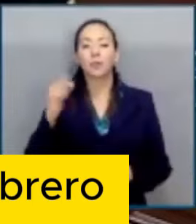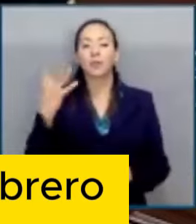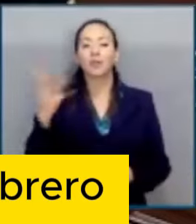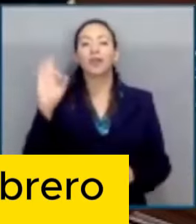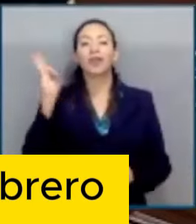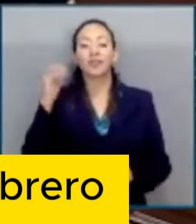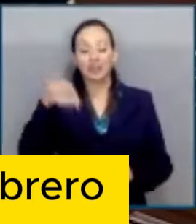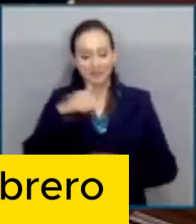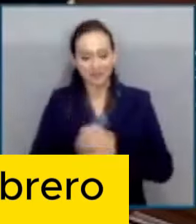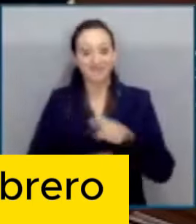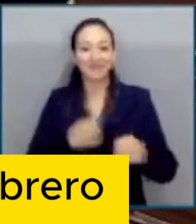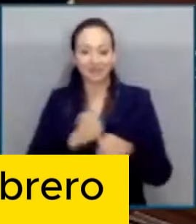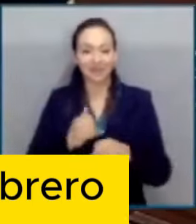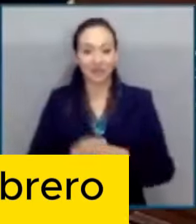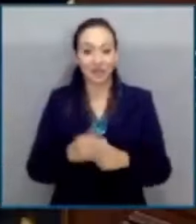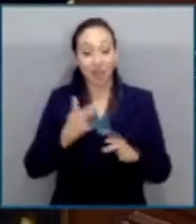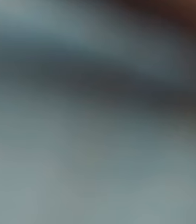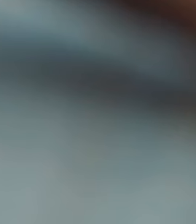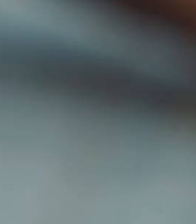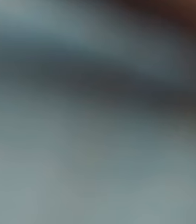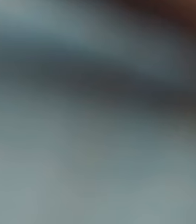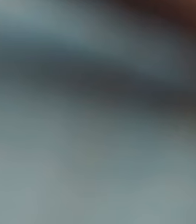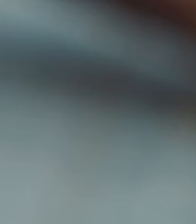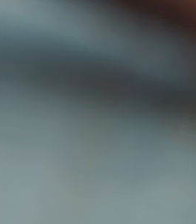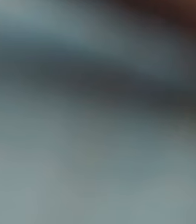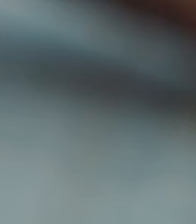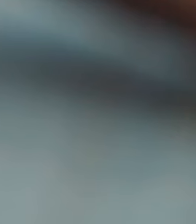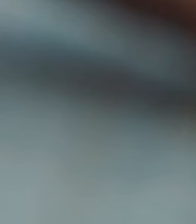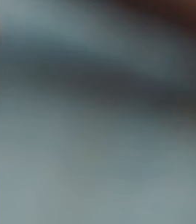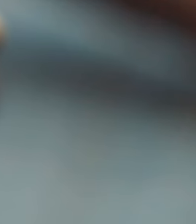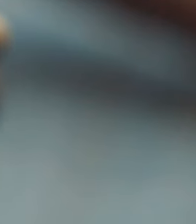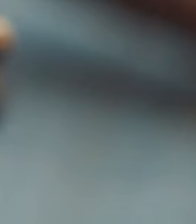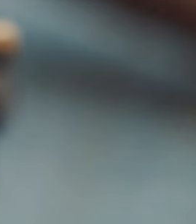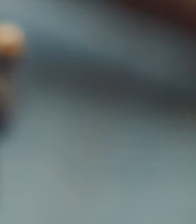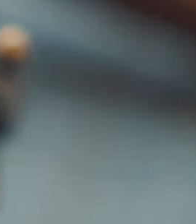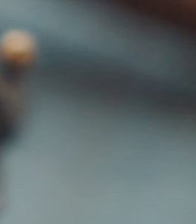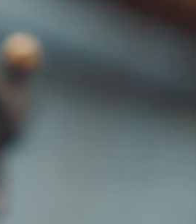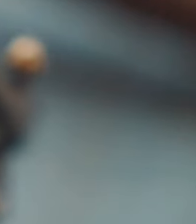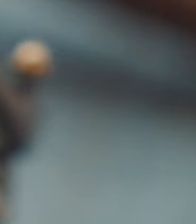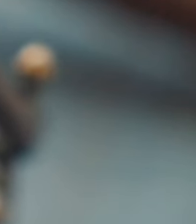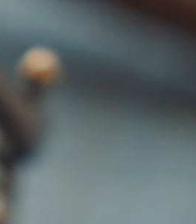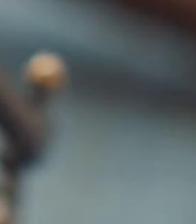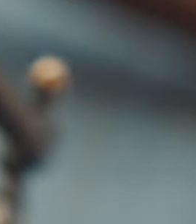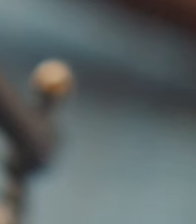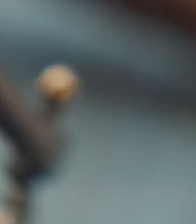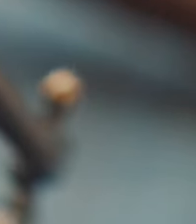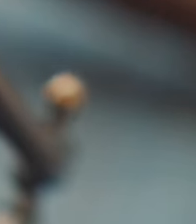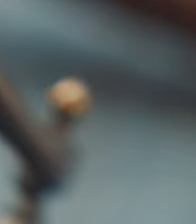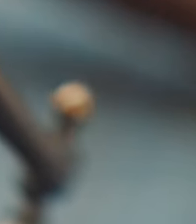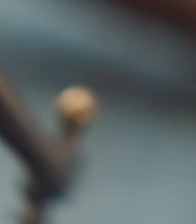hasta el 23 de febrero del 2029. Recuerda suscribirte y activar la campanita. En todo derecho, te informamos.